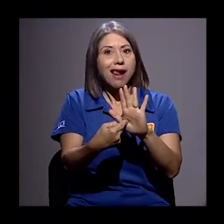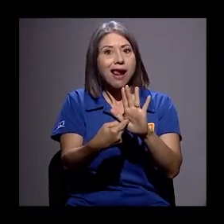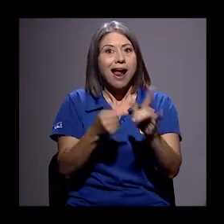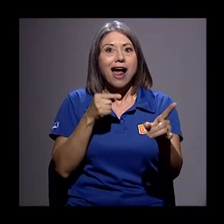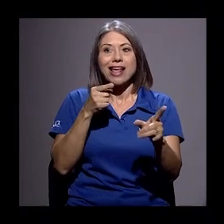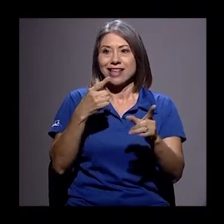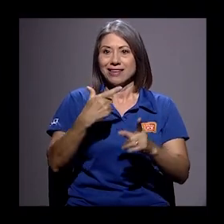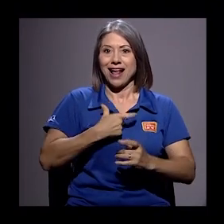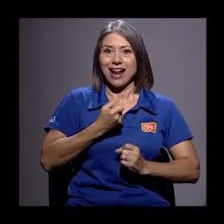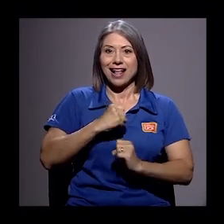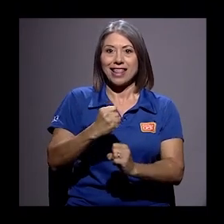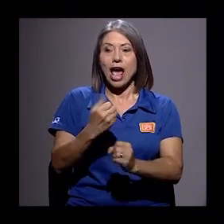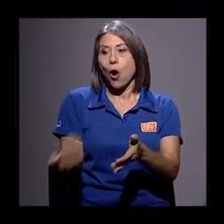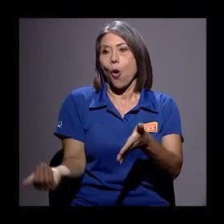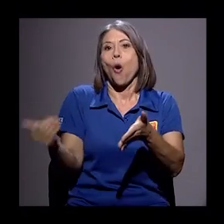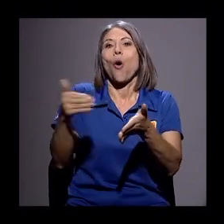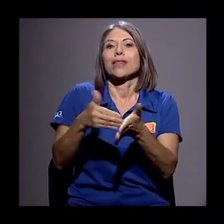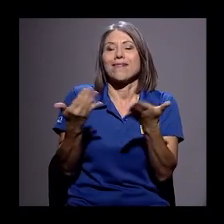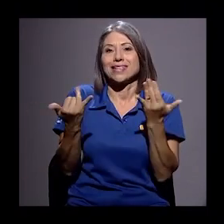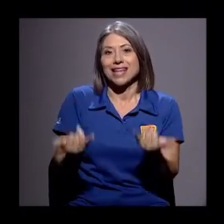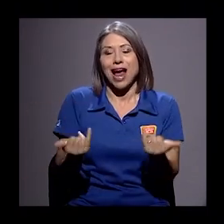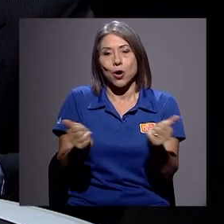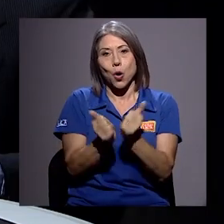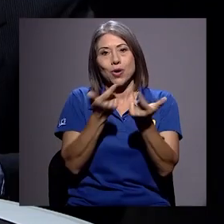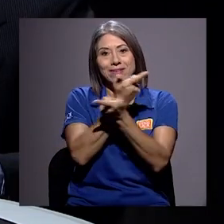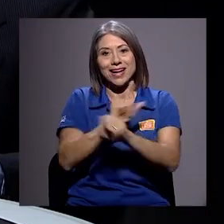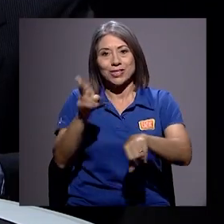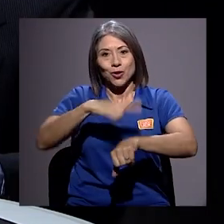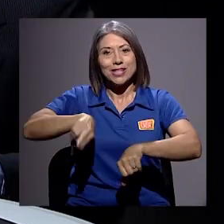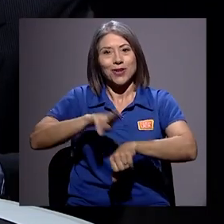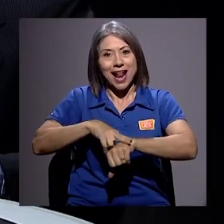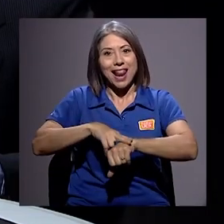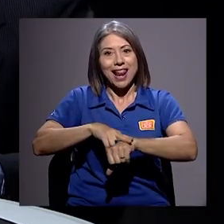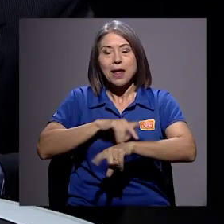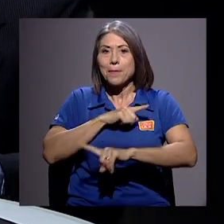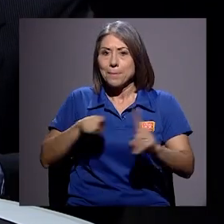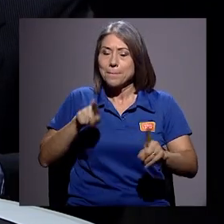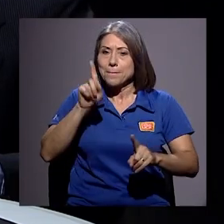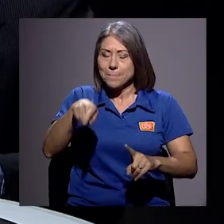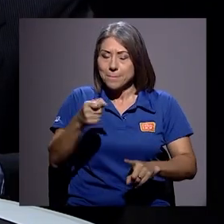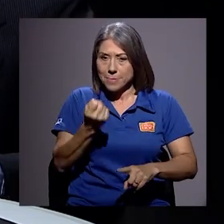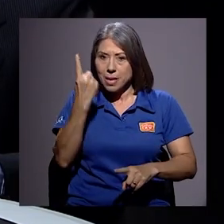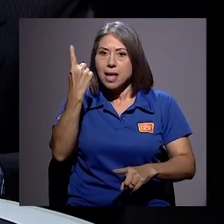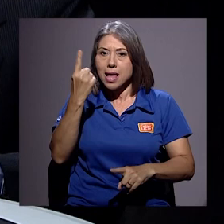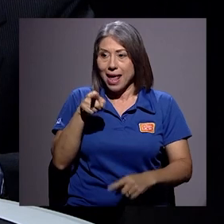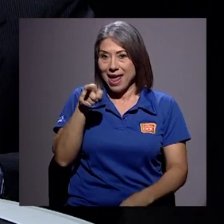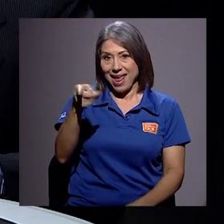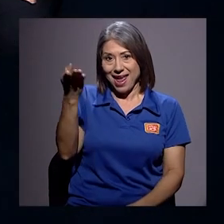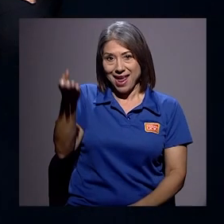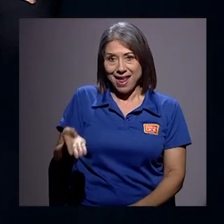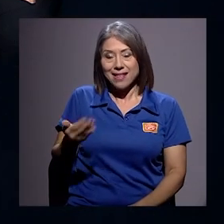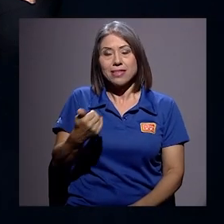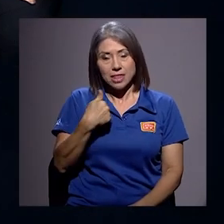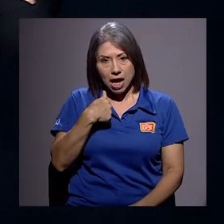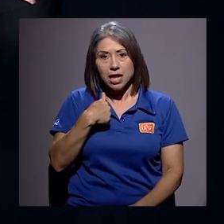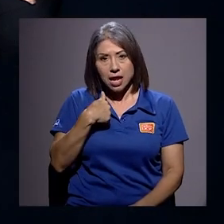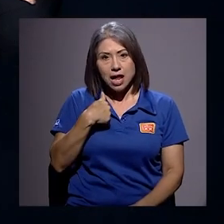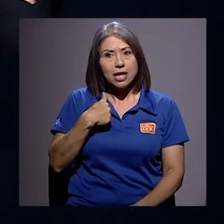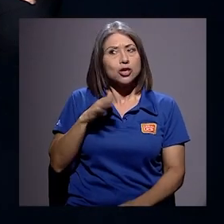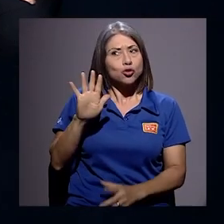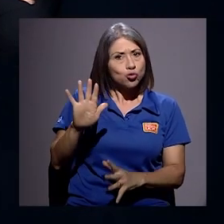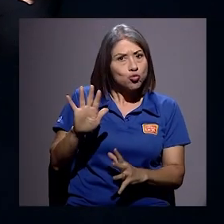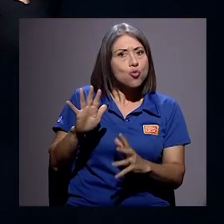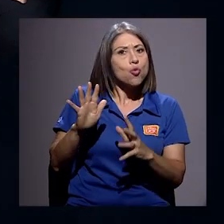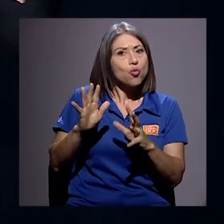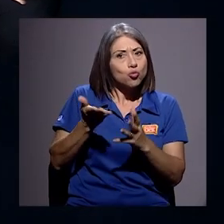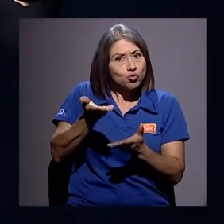porque liberación nacional sabe que le conviene pero en este panorama hay que estar claros que él tiene su